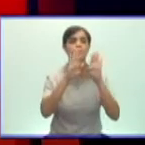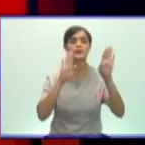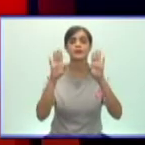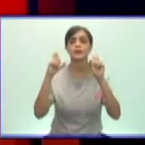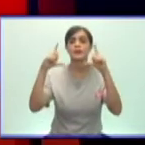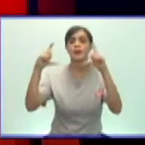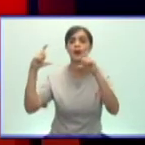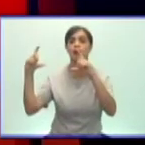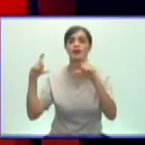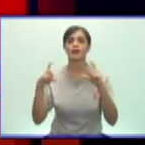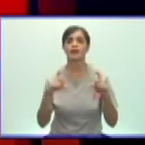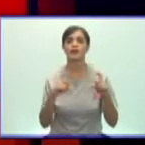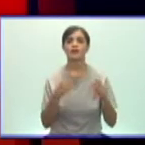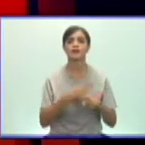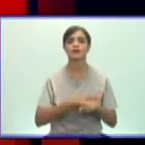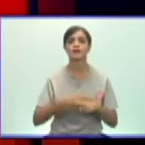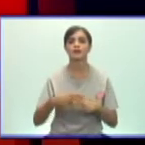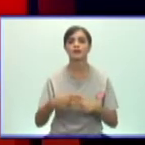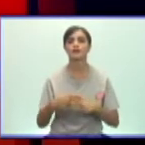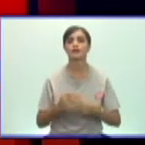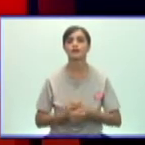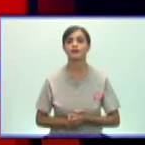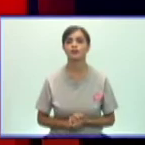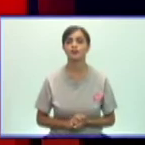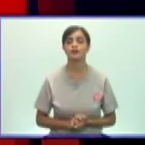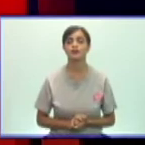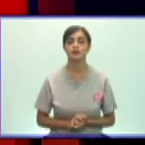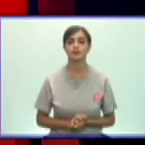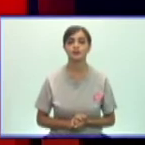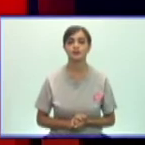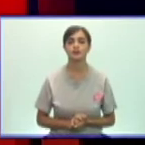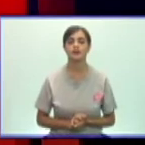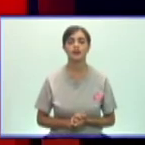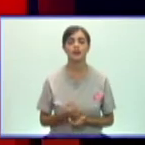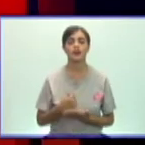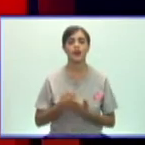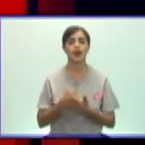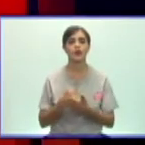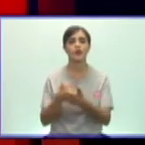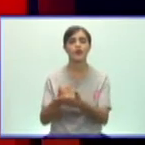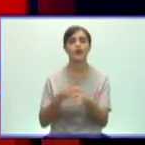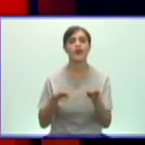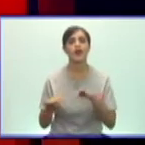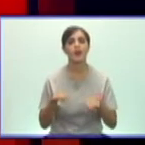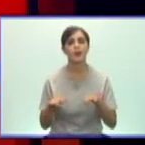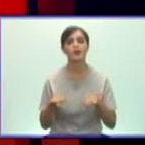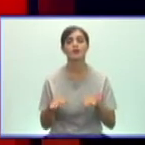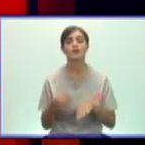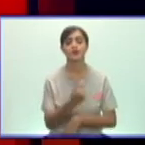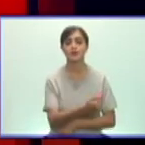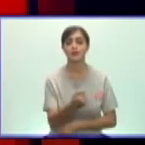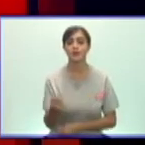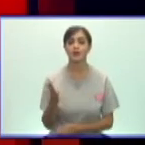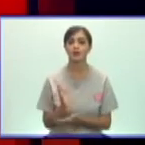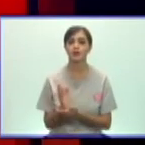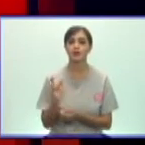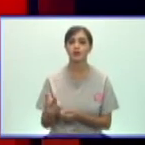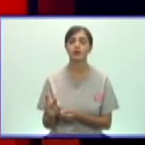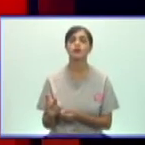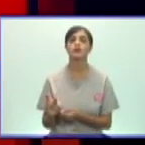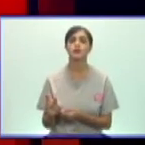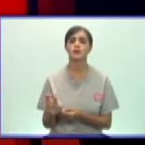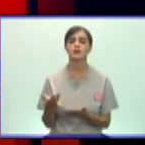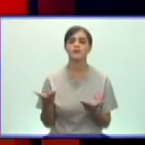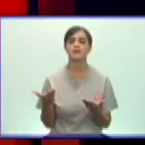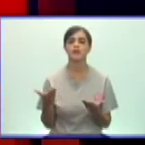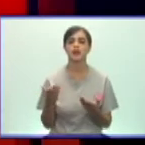Estos encuentros, muchachos, pues tendrán también como propósito contribuir a la preparación de cada uno de ustedes para el desarrollo